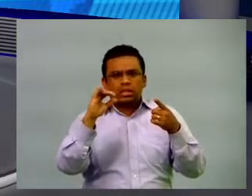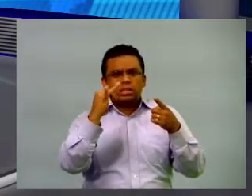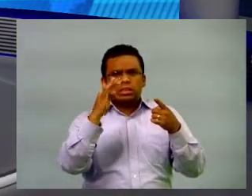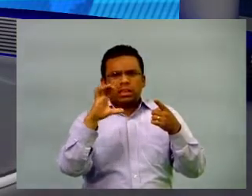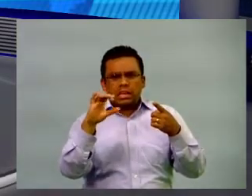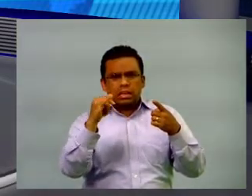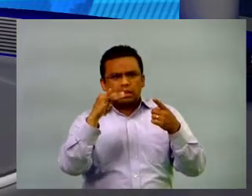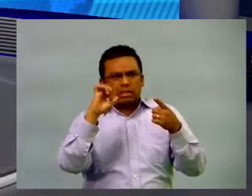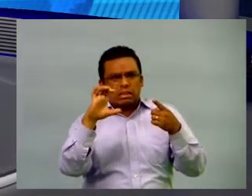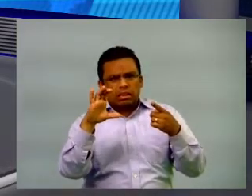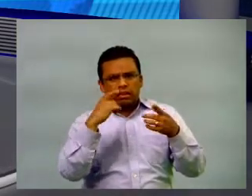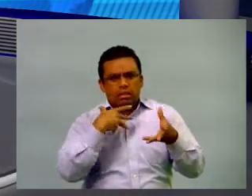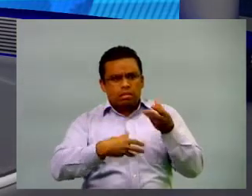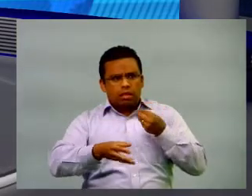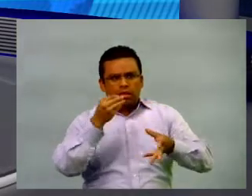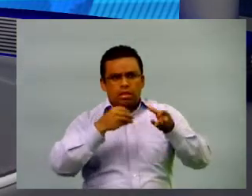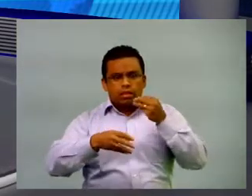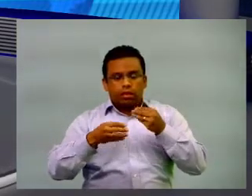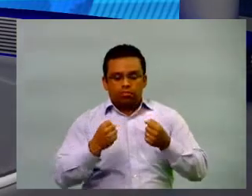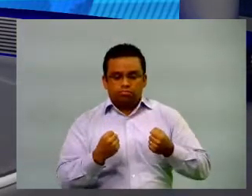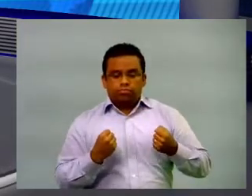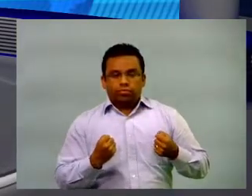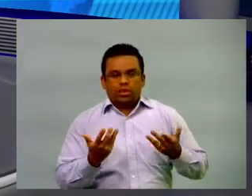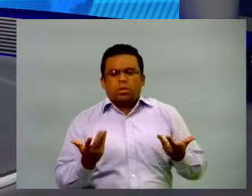el aprendizaje. Digamos que